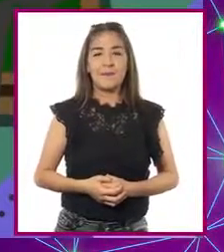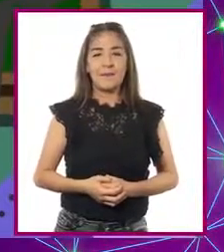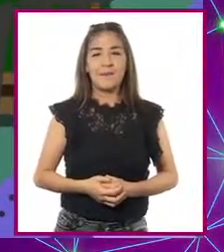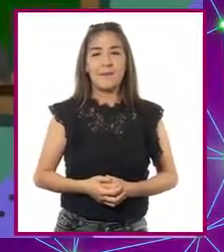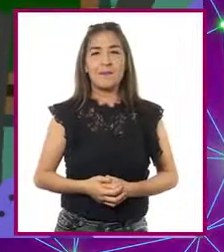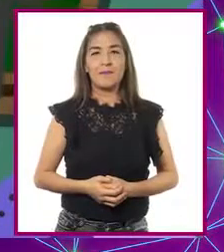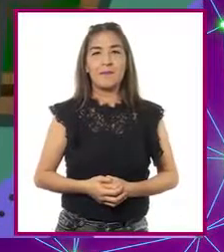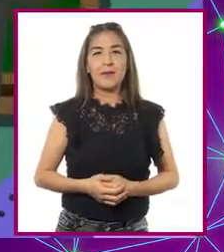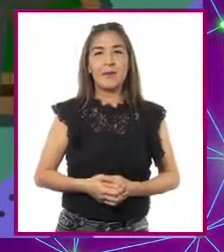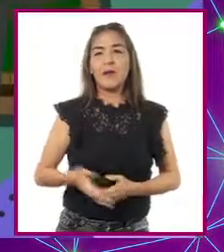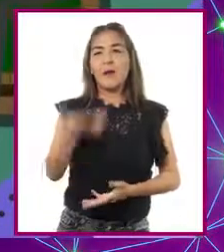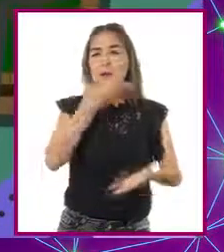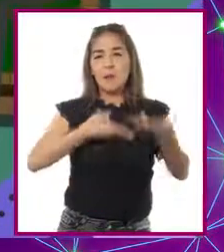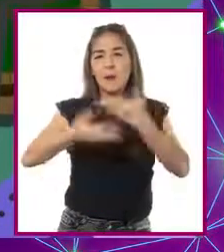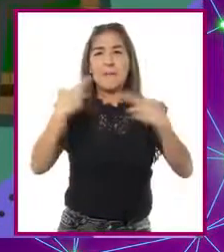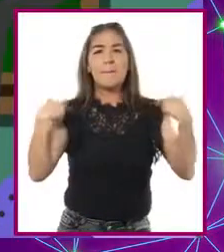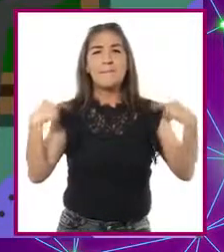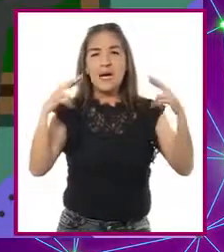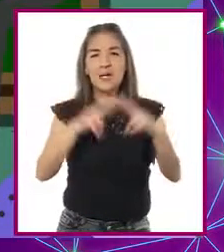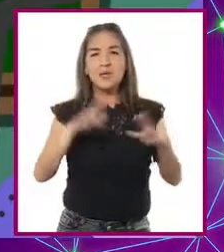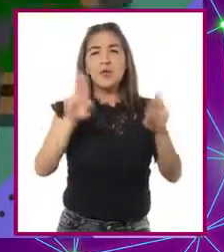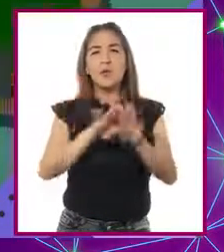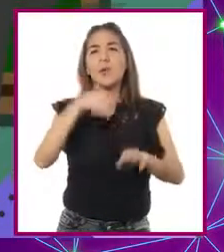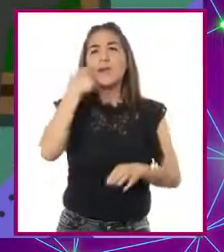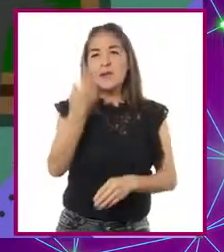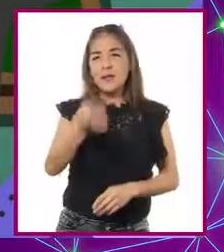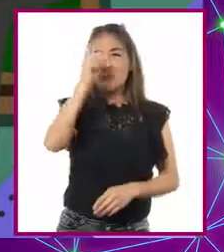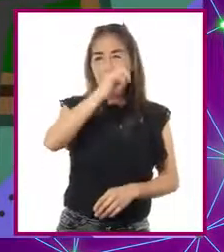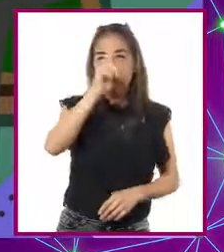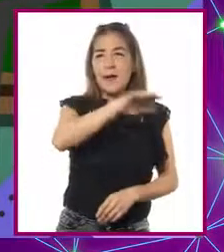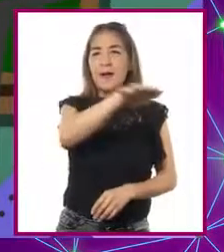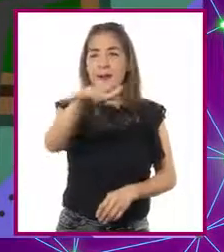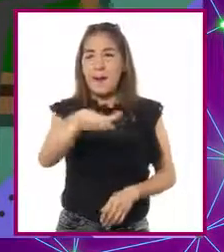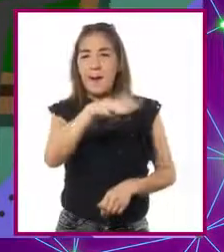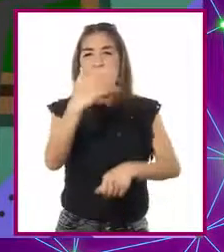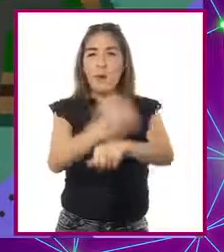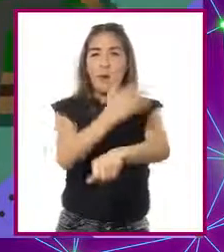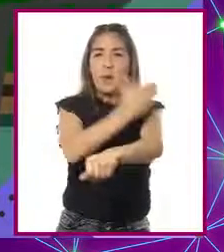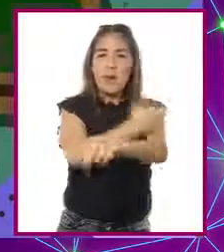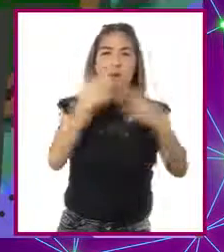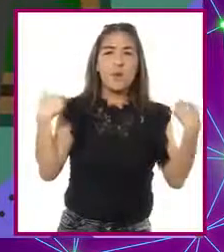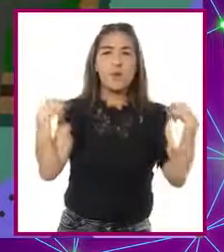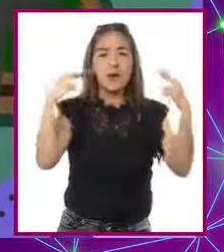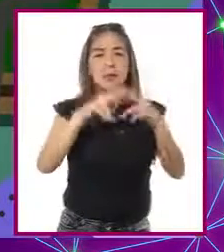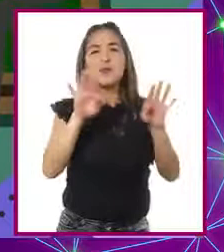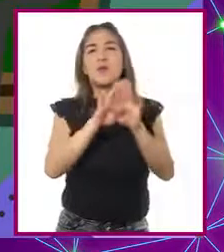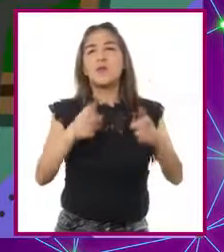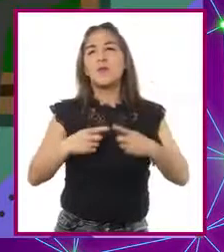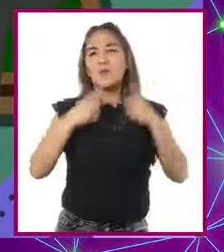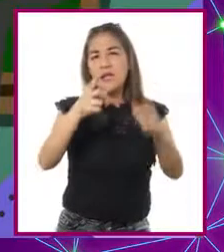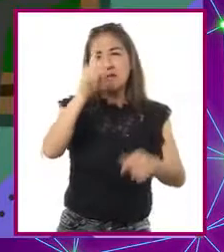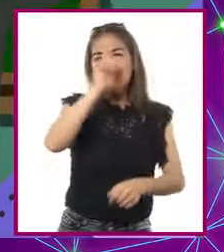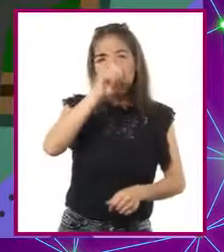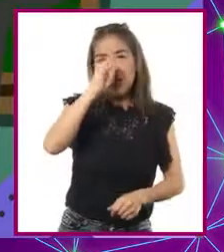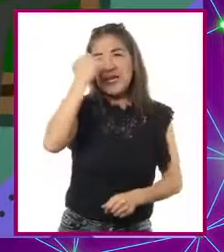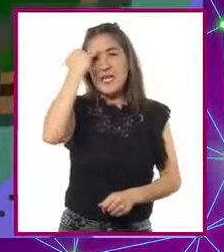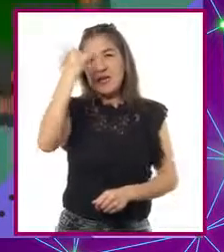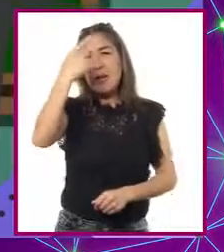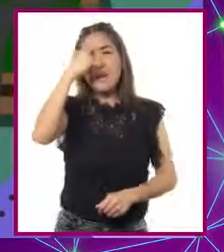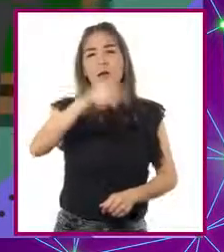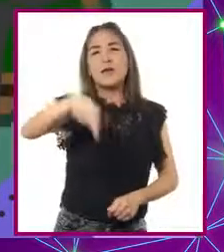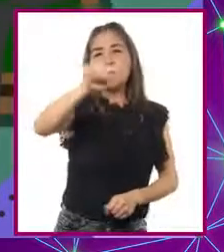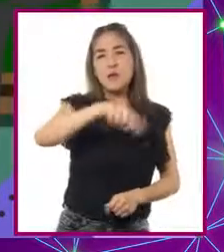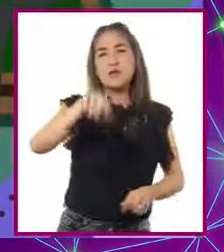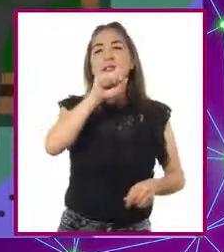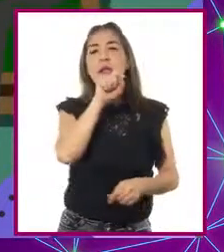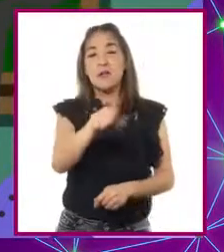Entre profes, en este espacio queremos compartir con nuestros compañeros docentes algunas ideas, sugerencias y recursos para que en la